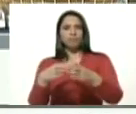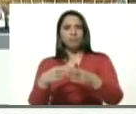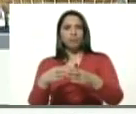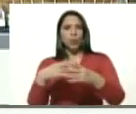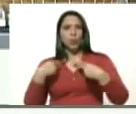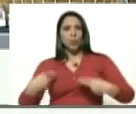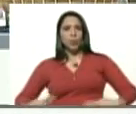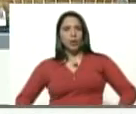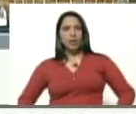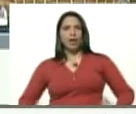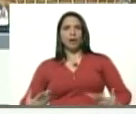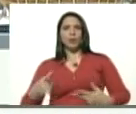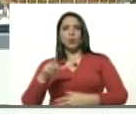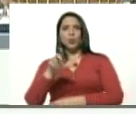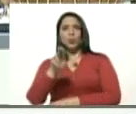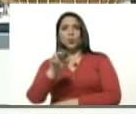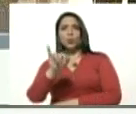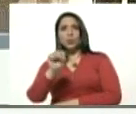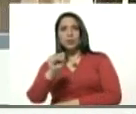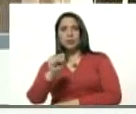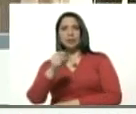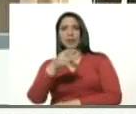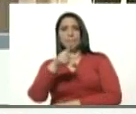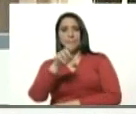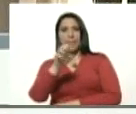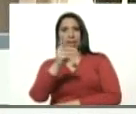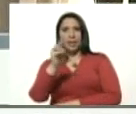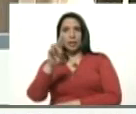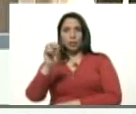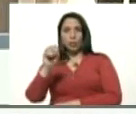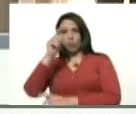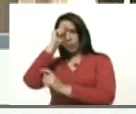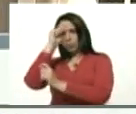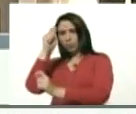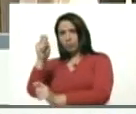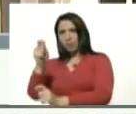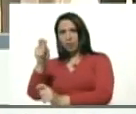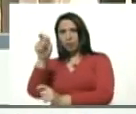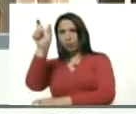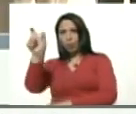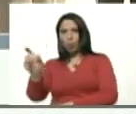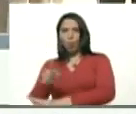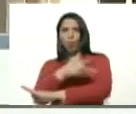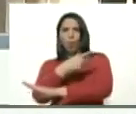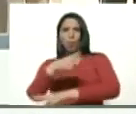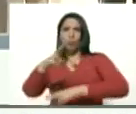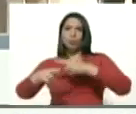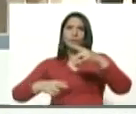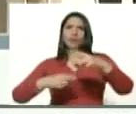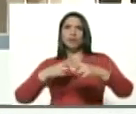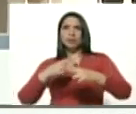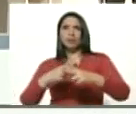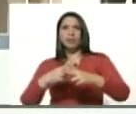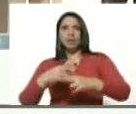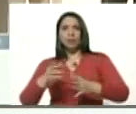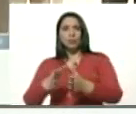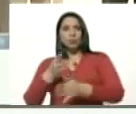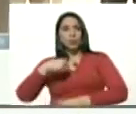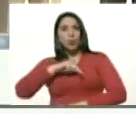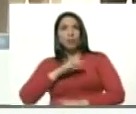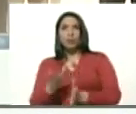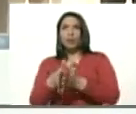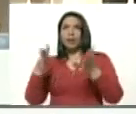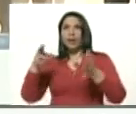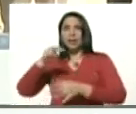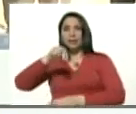Brito, Pedro, por este reconocimiento a Aquiles, un reconocimiento universal a nuestro gran